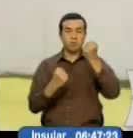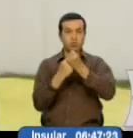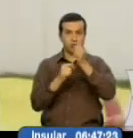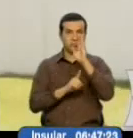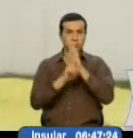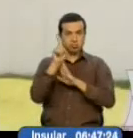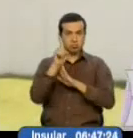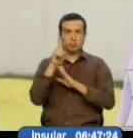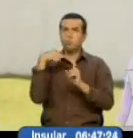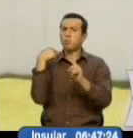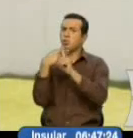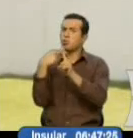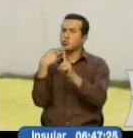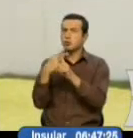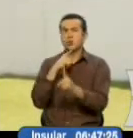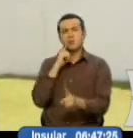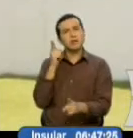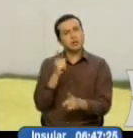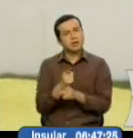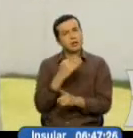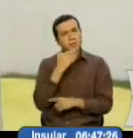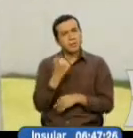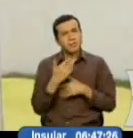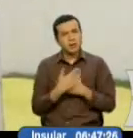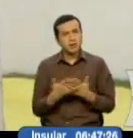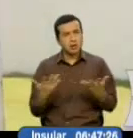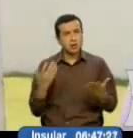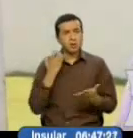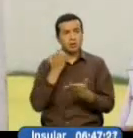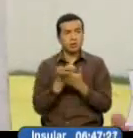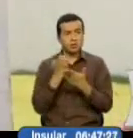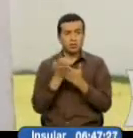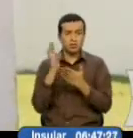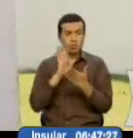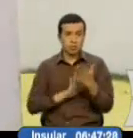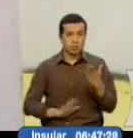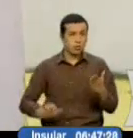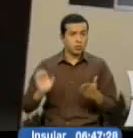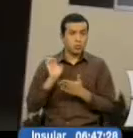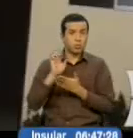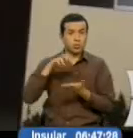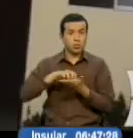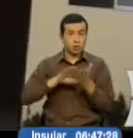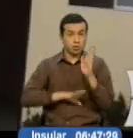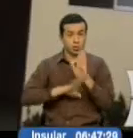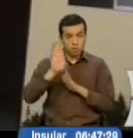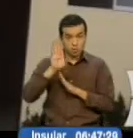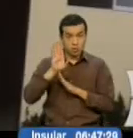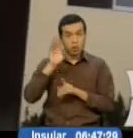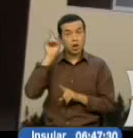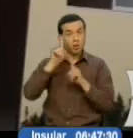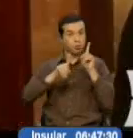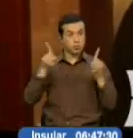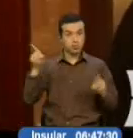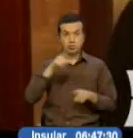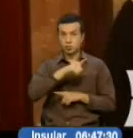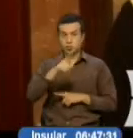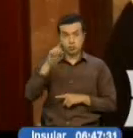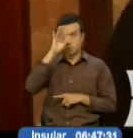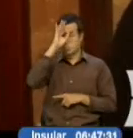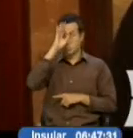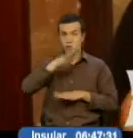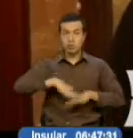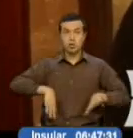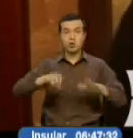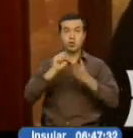local. Positivo, porque esto va a mejorar la economía del país y de la provincia. Aunque aún no se conoce en qué cantón se